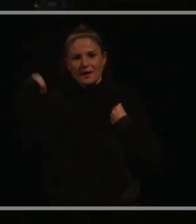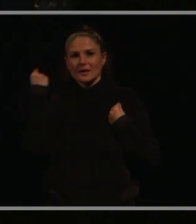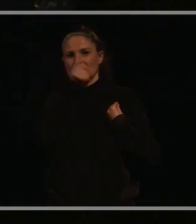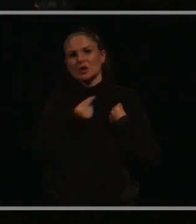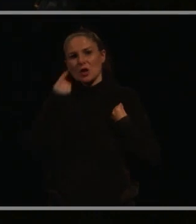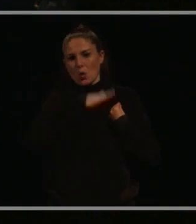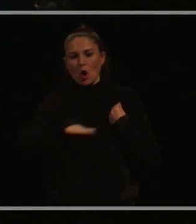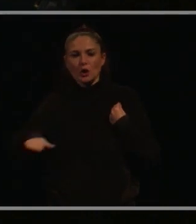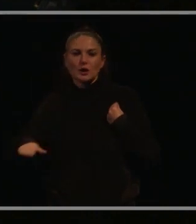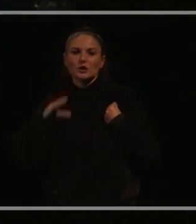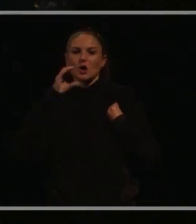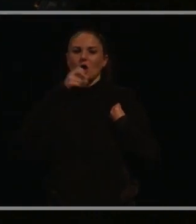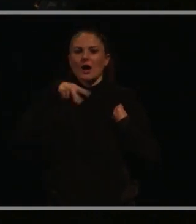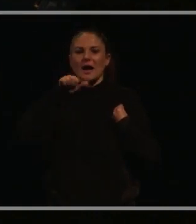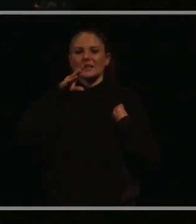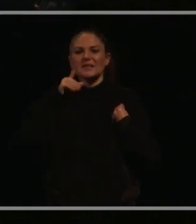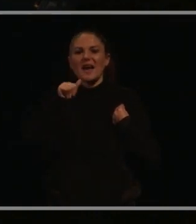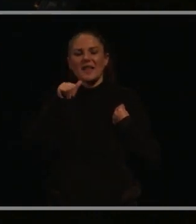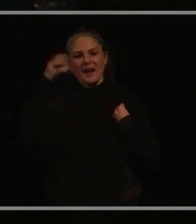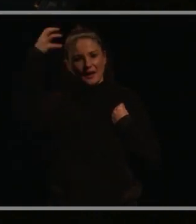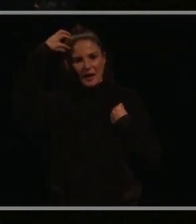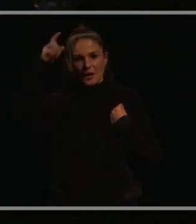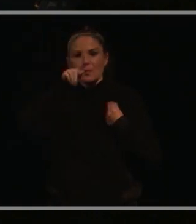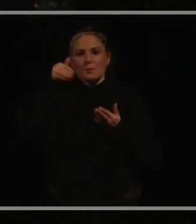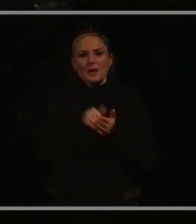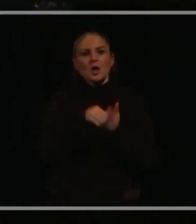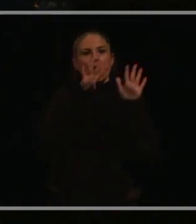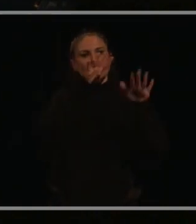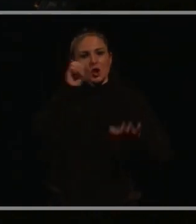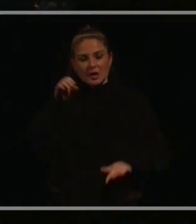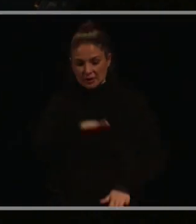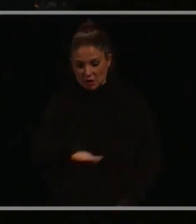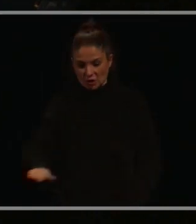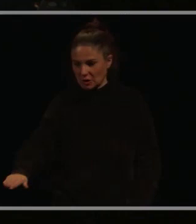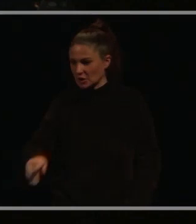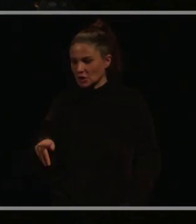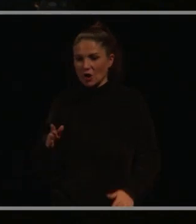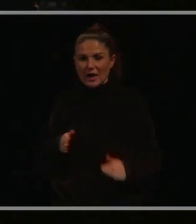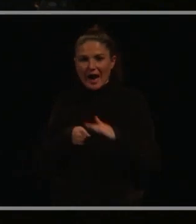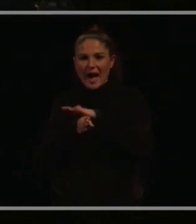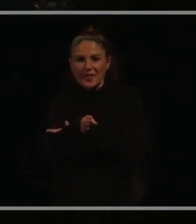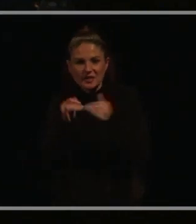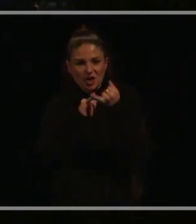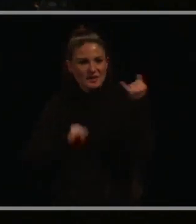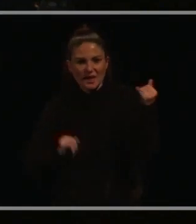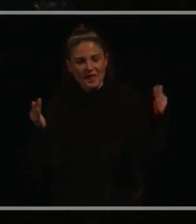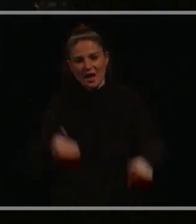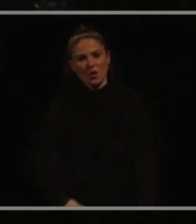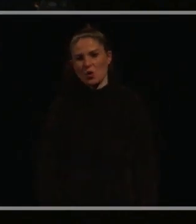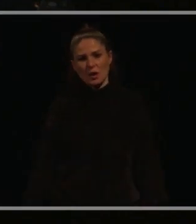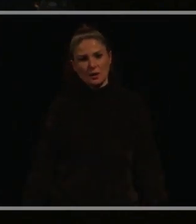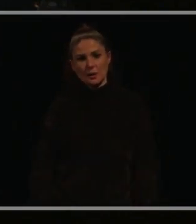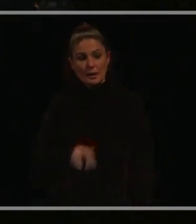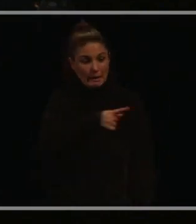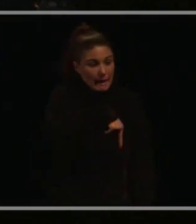Real, los 1.812 niños que hace 3 meses están sin acceso a la electricidad. Y a ellos y a